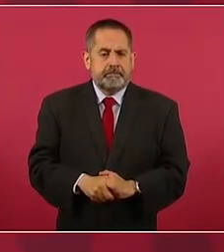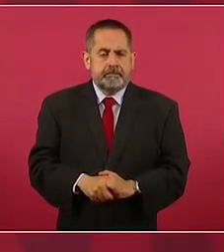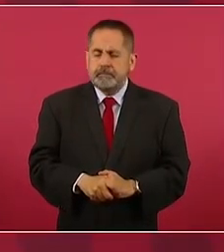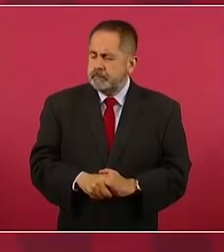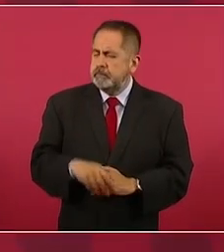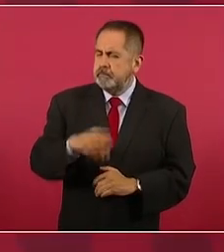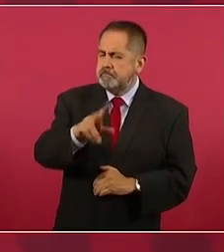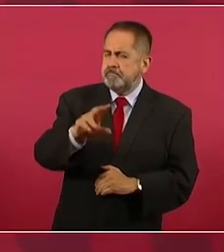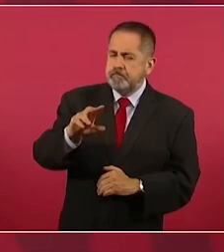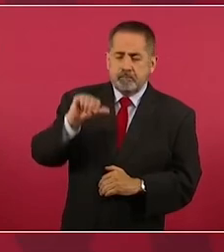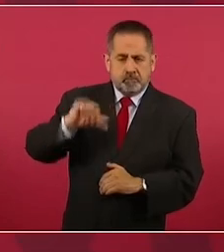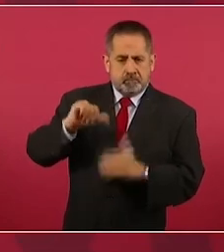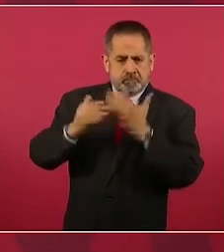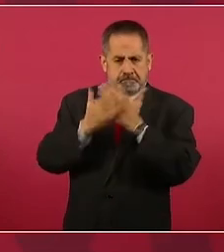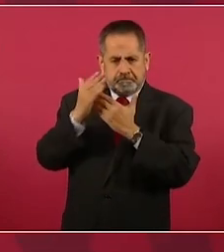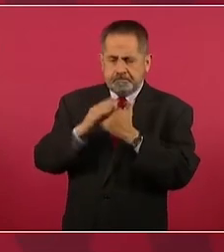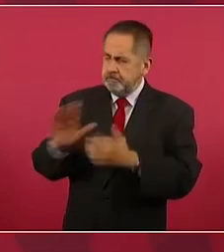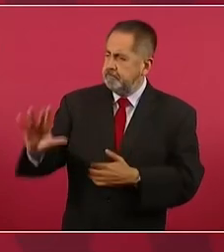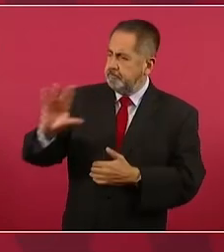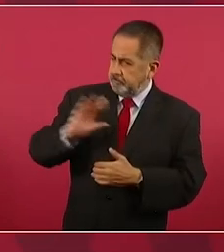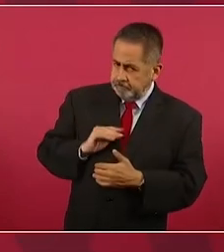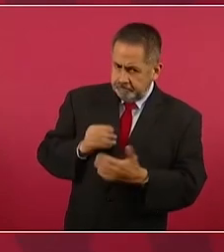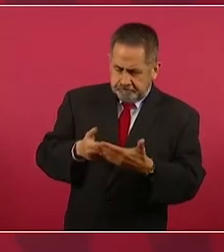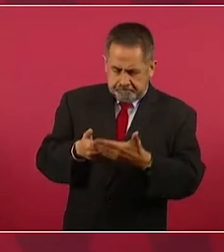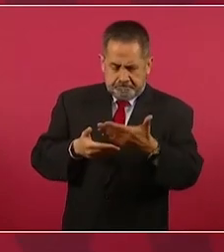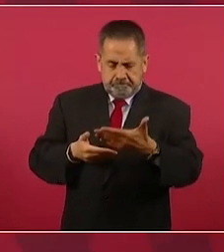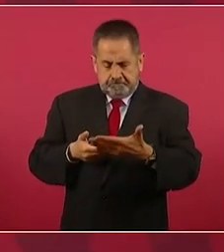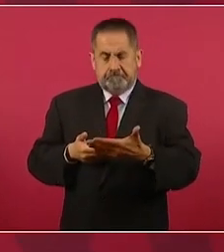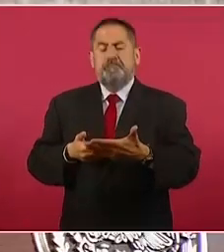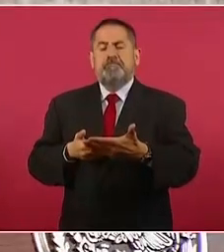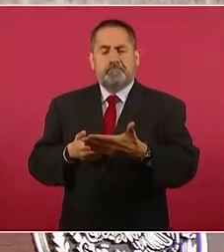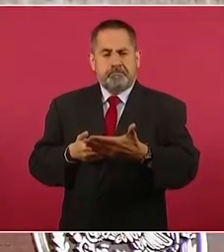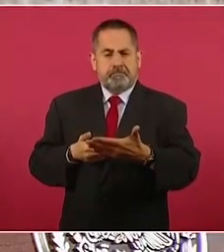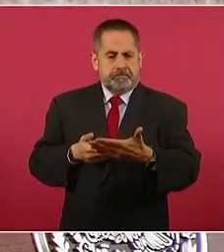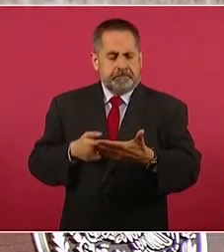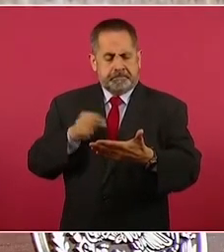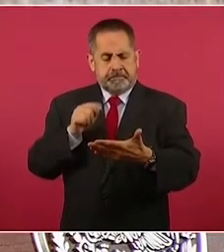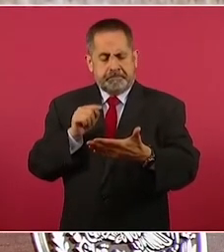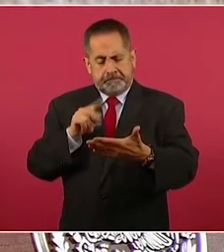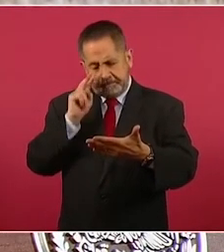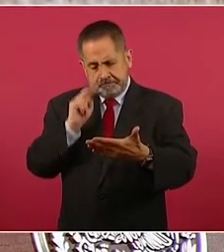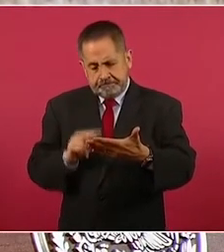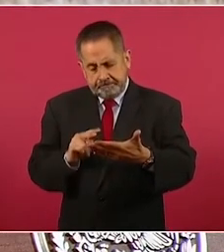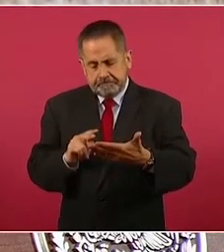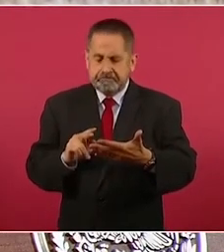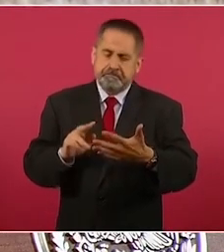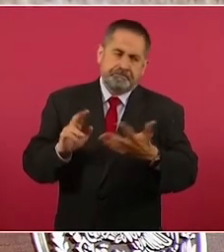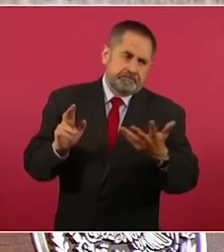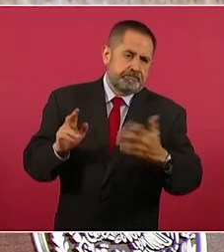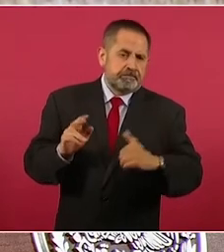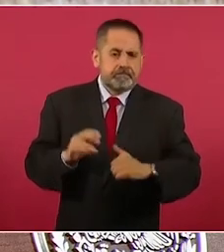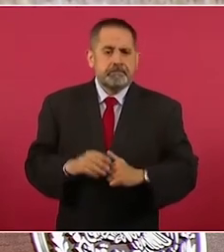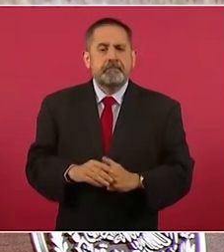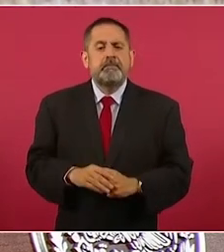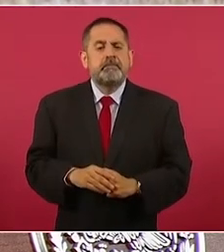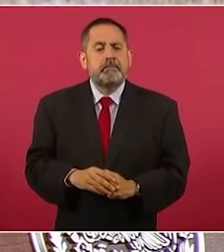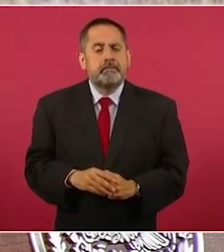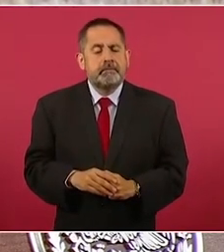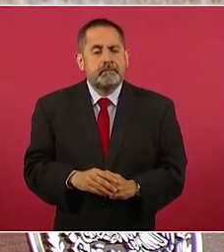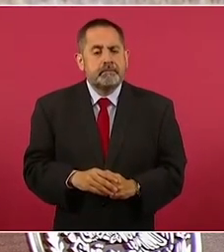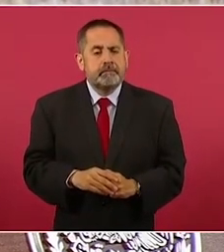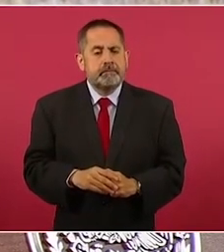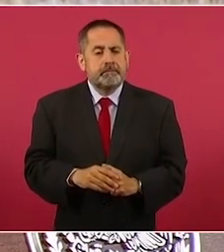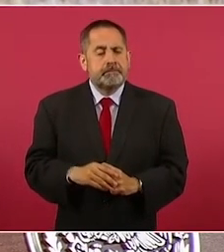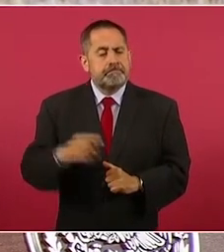pasaron un reporte en la mañana y pues considero que